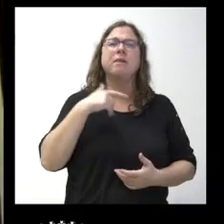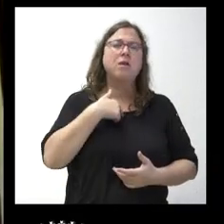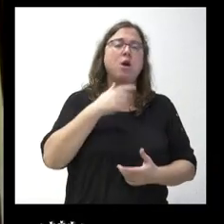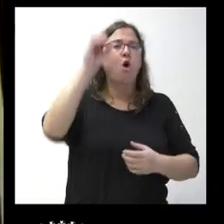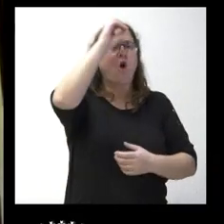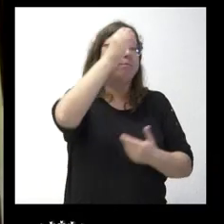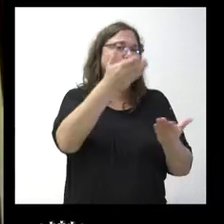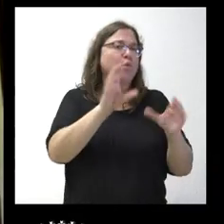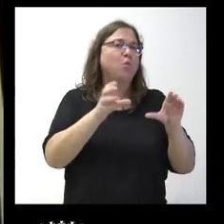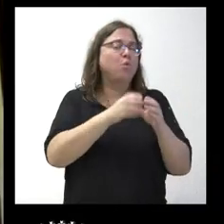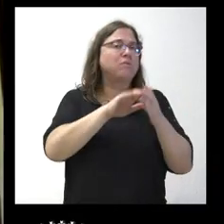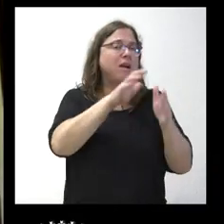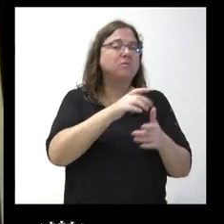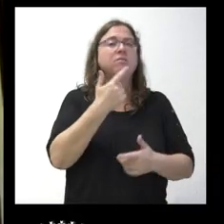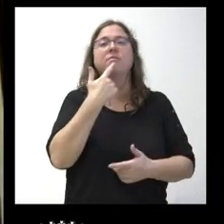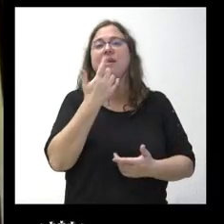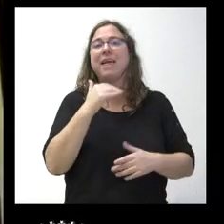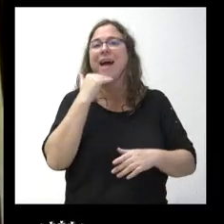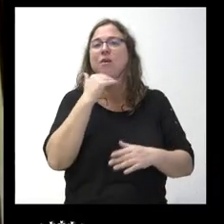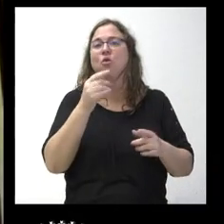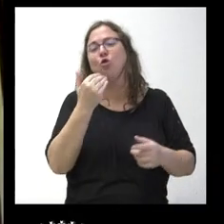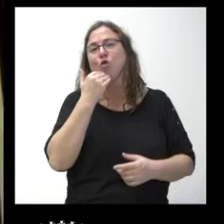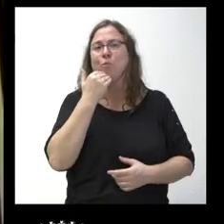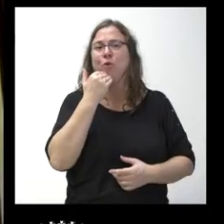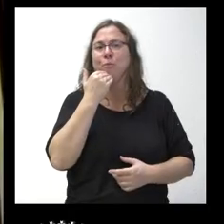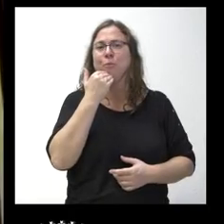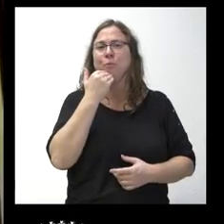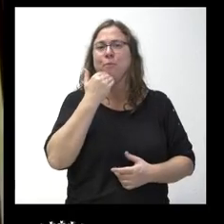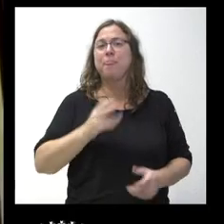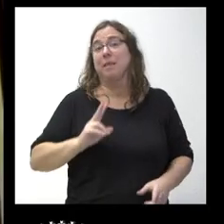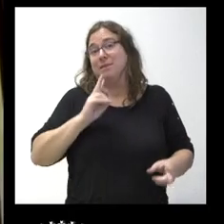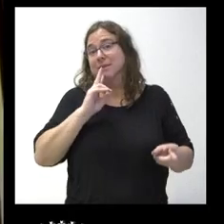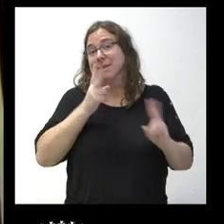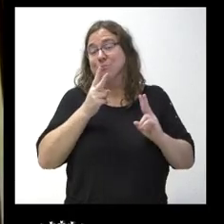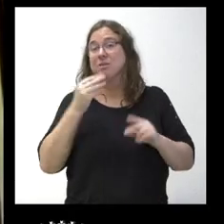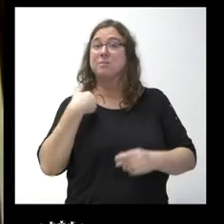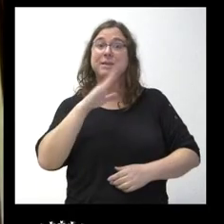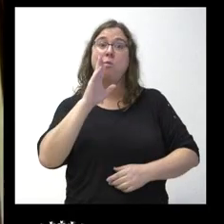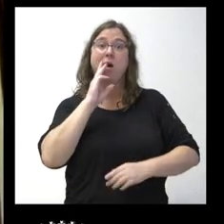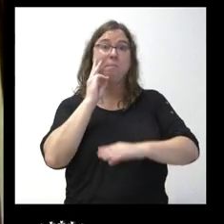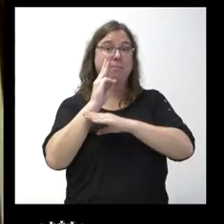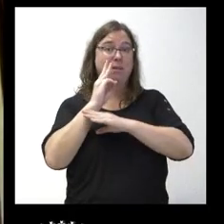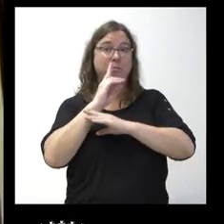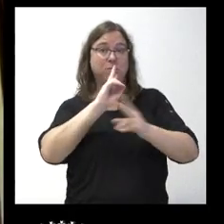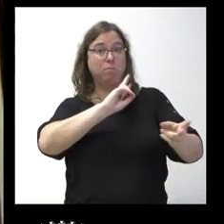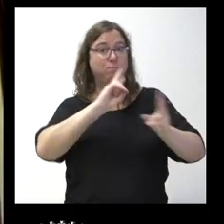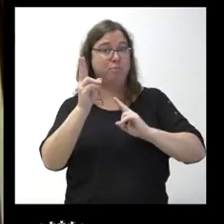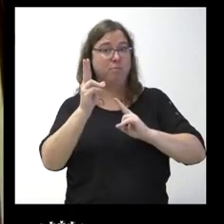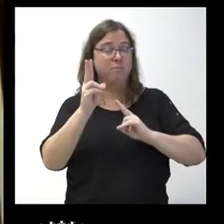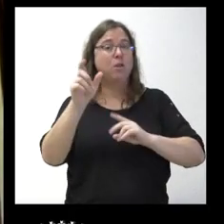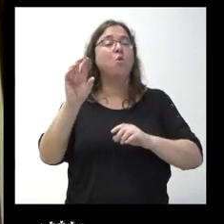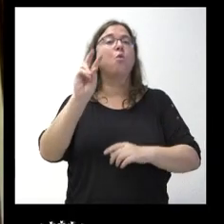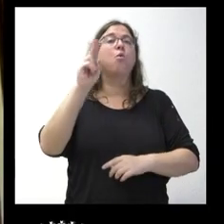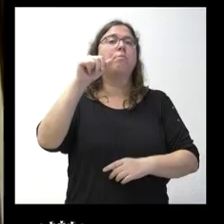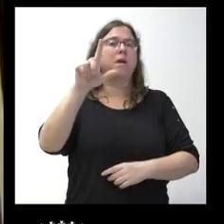de Castilla y león si lo enmarca de alguna manera en la respuesta parlamentaria que el otro día le dio a a Unión del pueblo